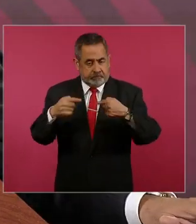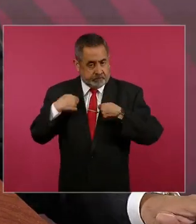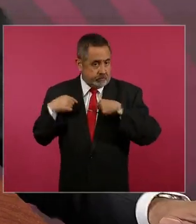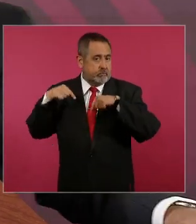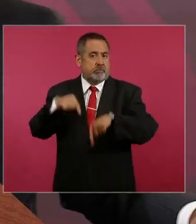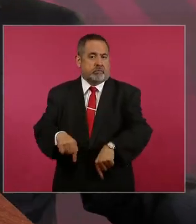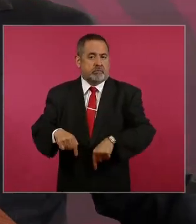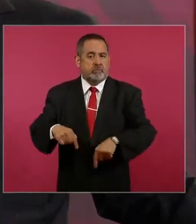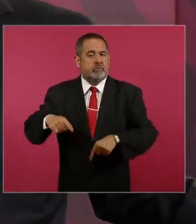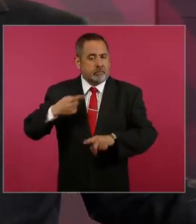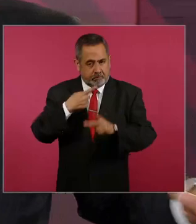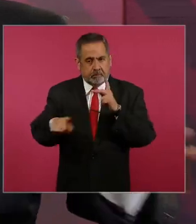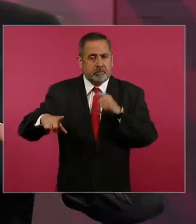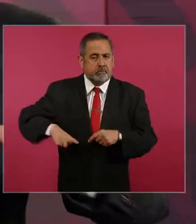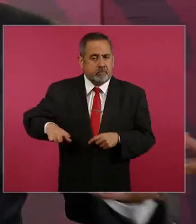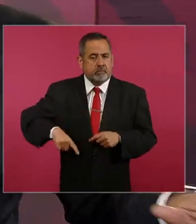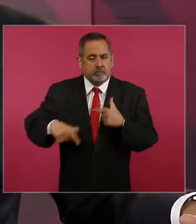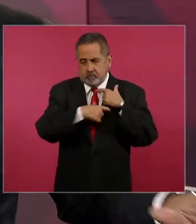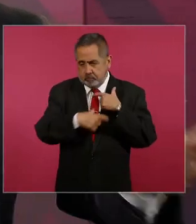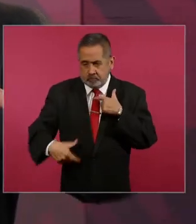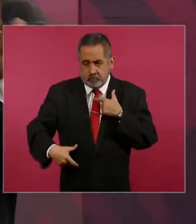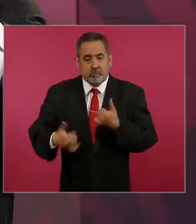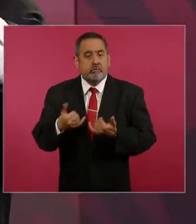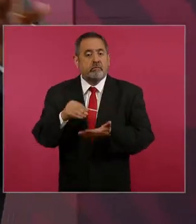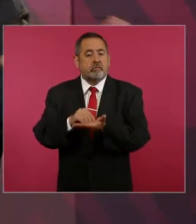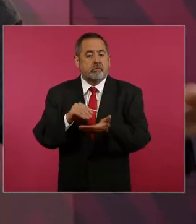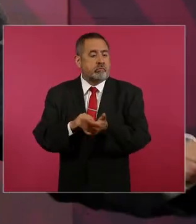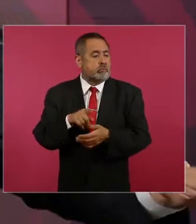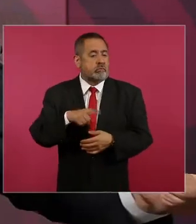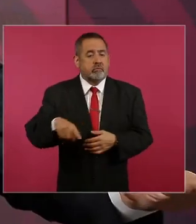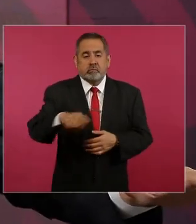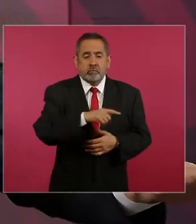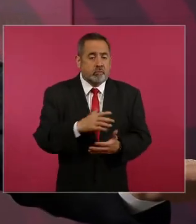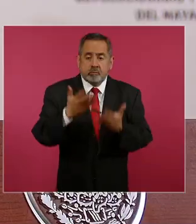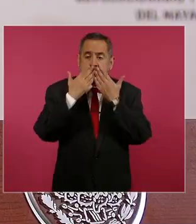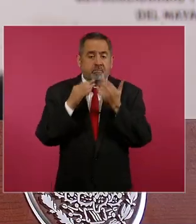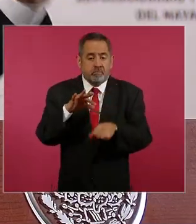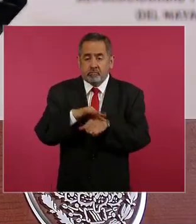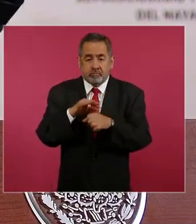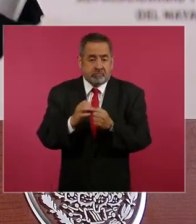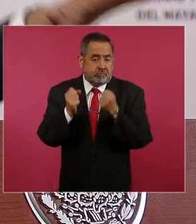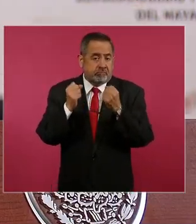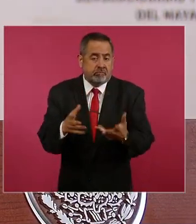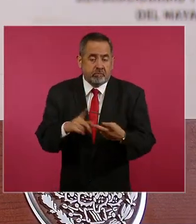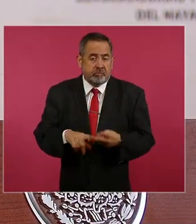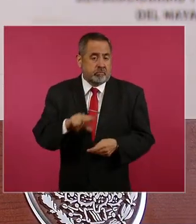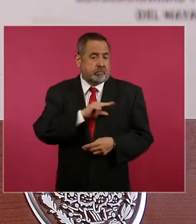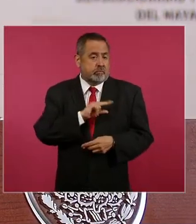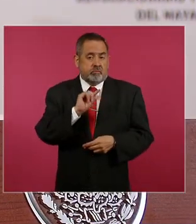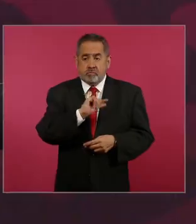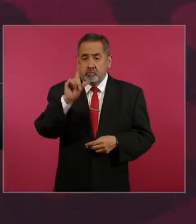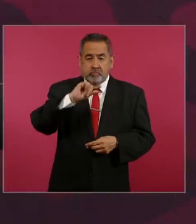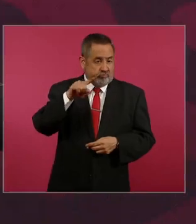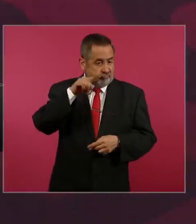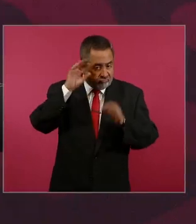y todavía no hay médicos ni hay especialistas